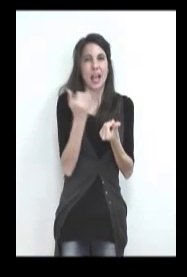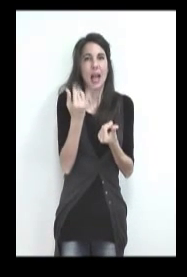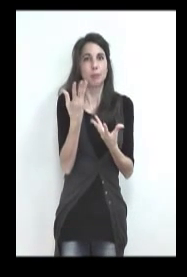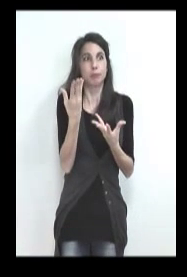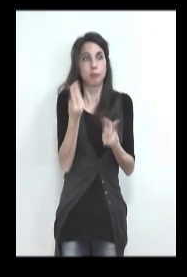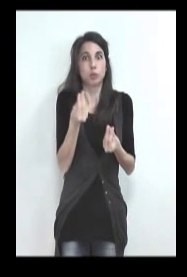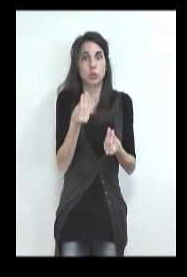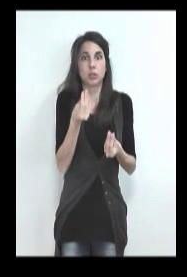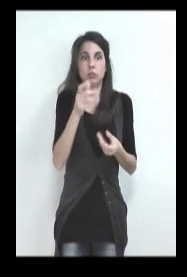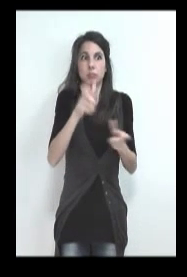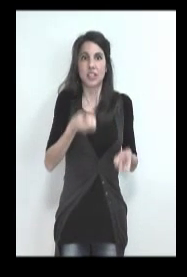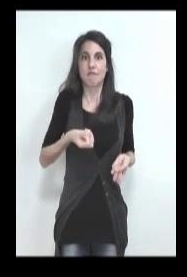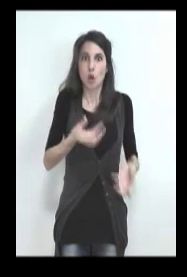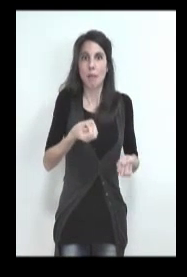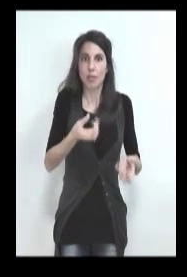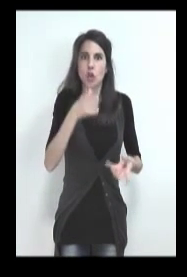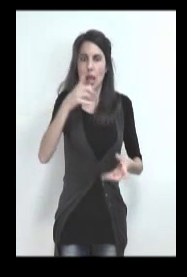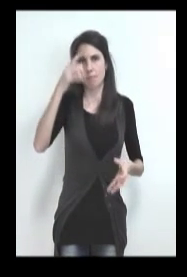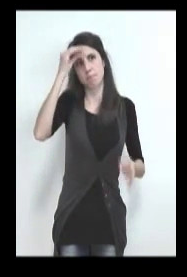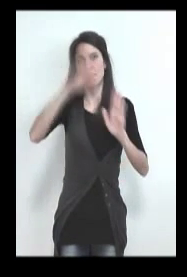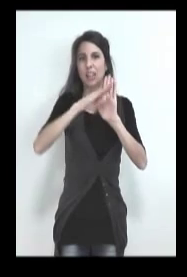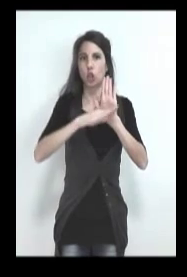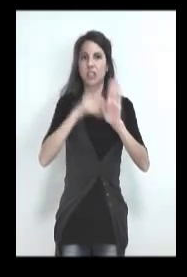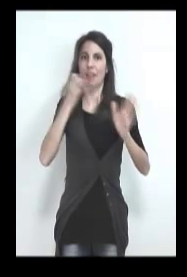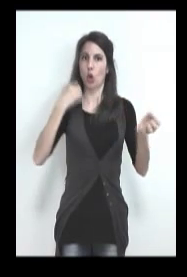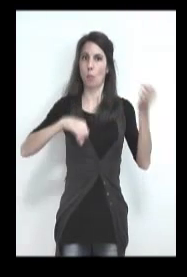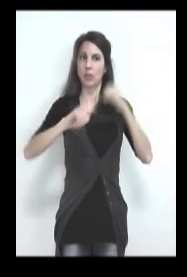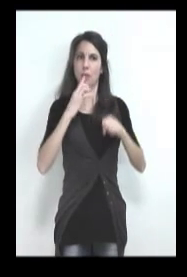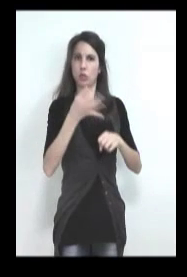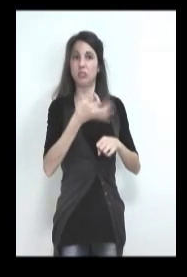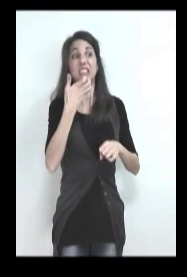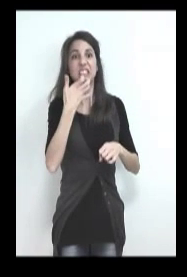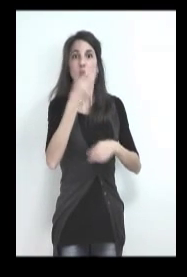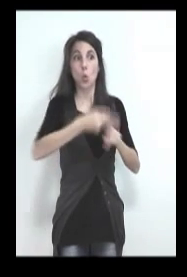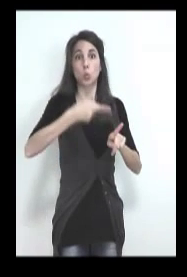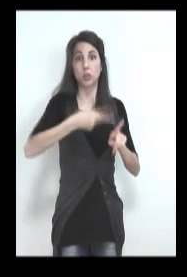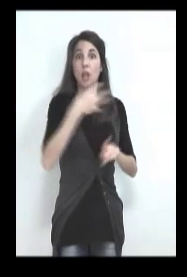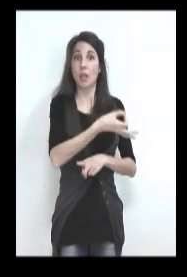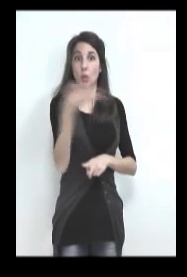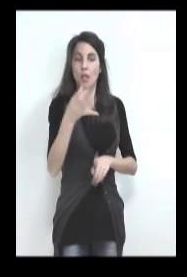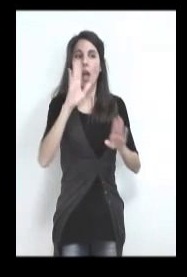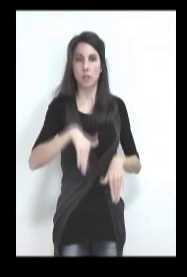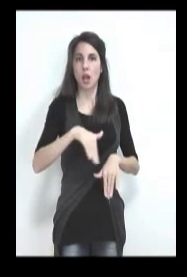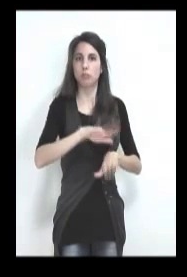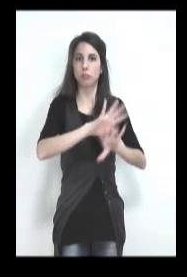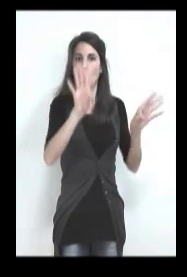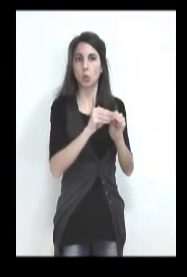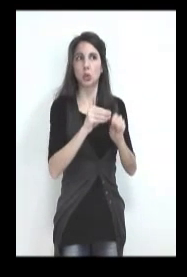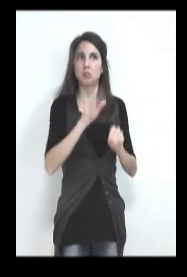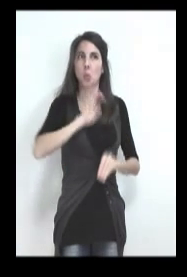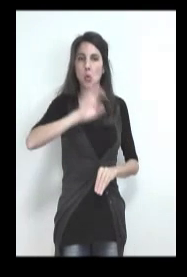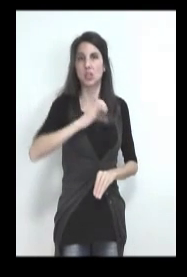cantidad de información con patrones de comportamiento que adecuadamente tratados obtienen conclusiones muy curiosas. No hace demasiado